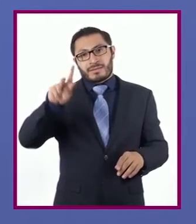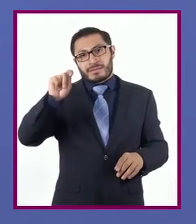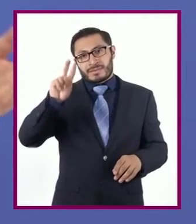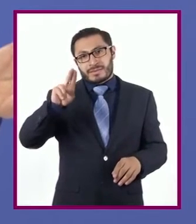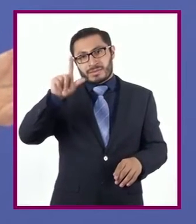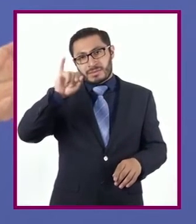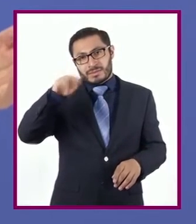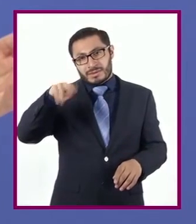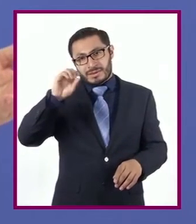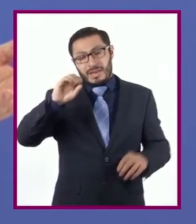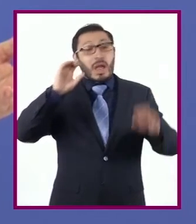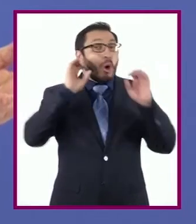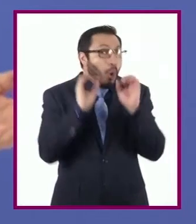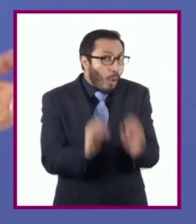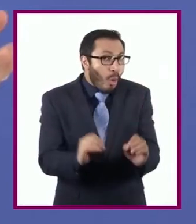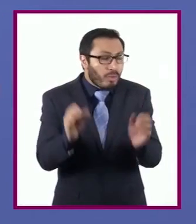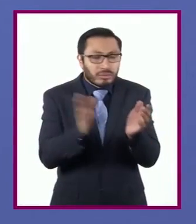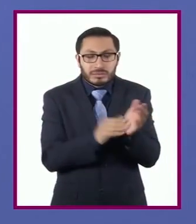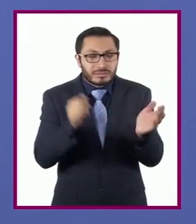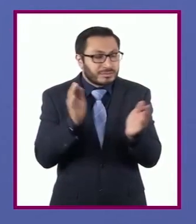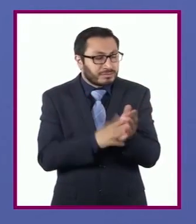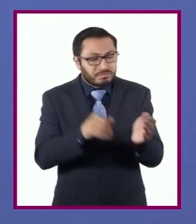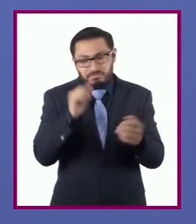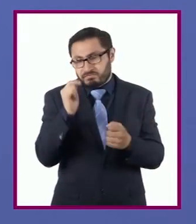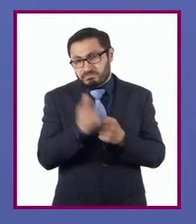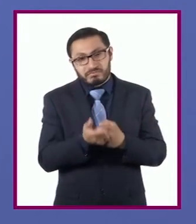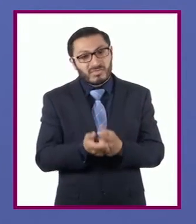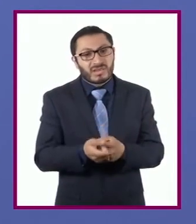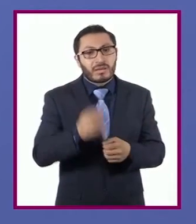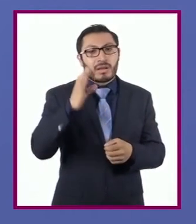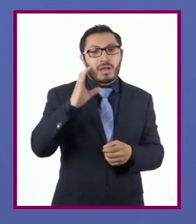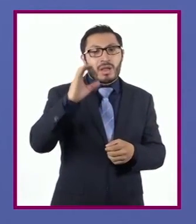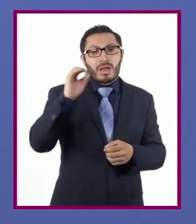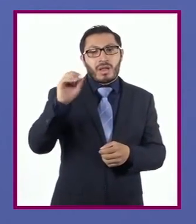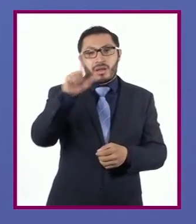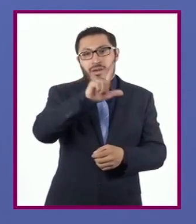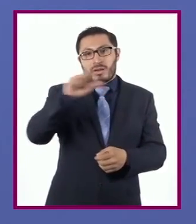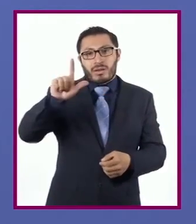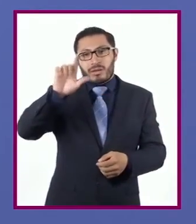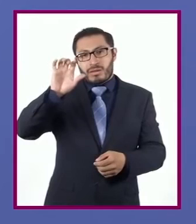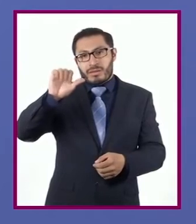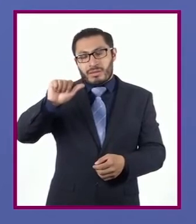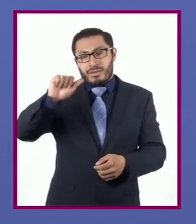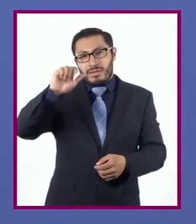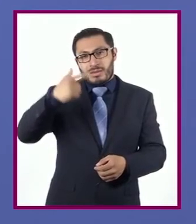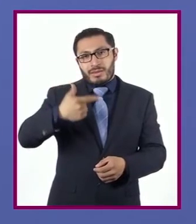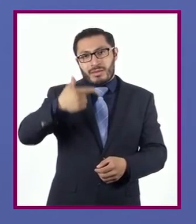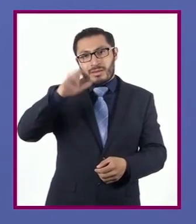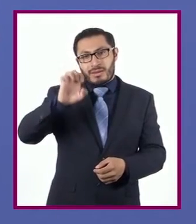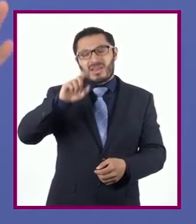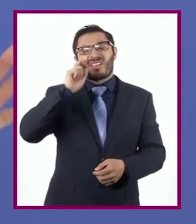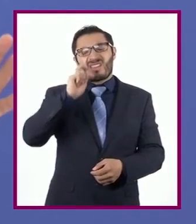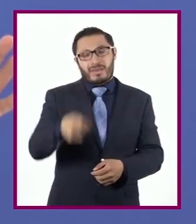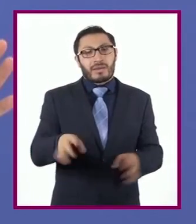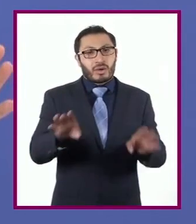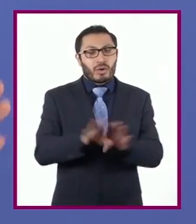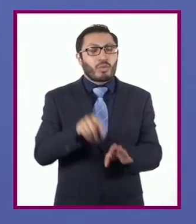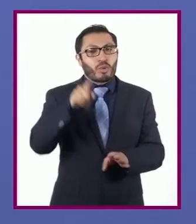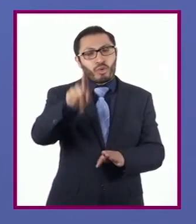el material que tengan a la mano, realizarán un collage. Se trata de hacer una composición artística de manera